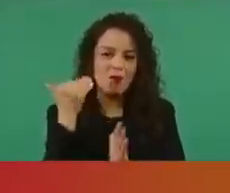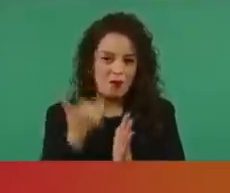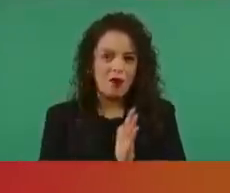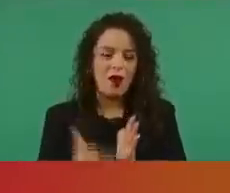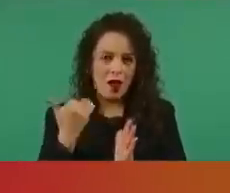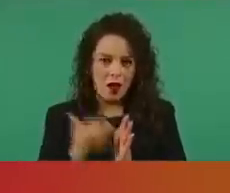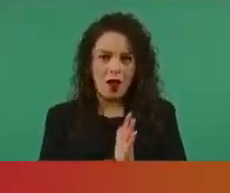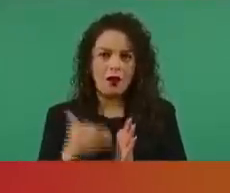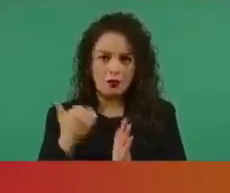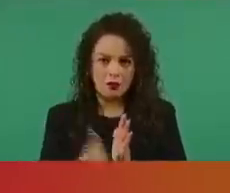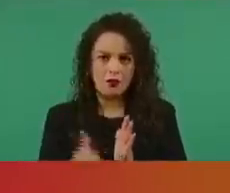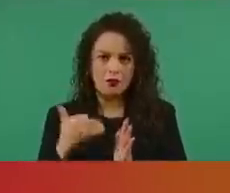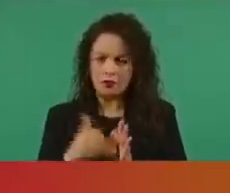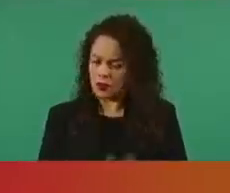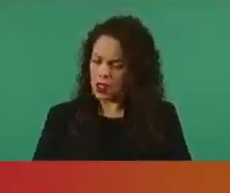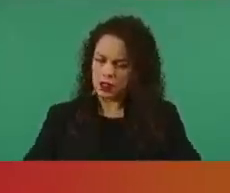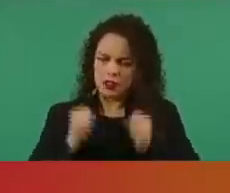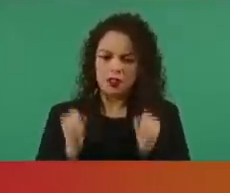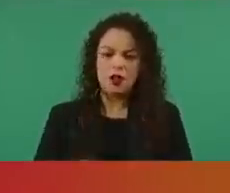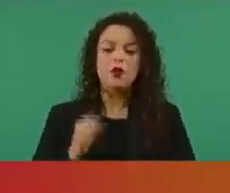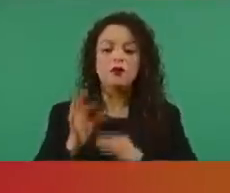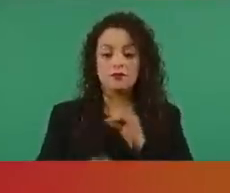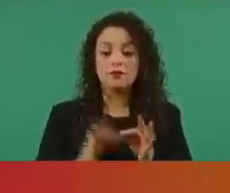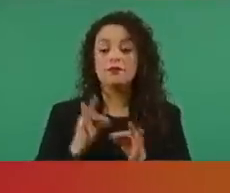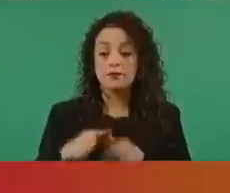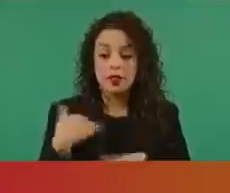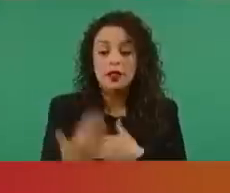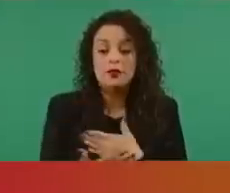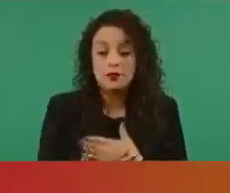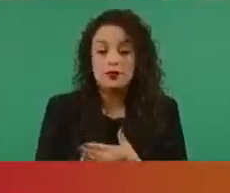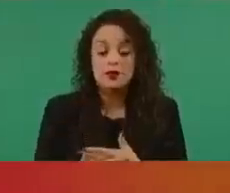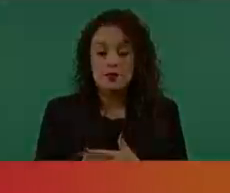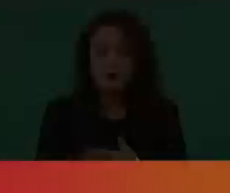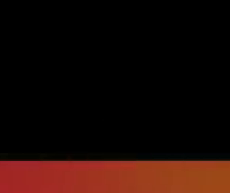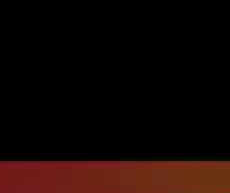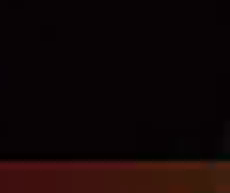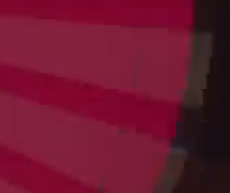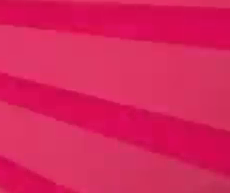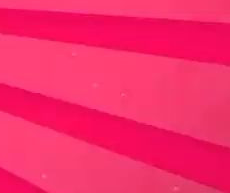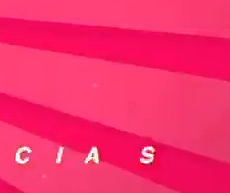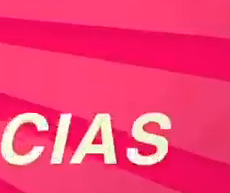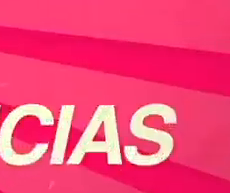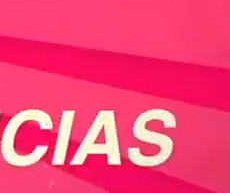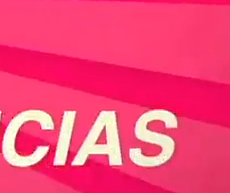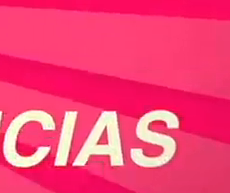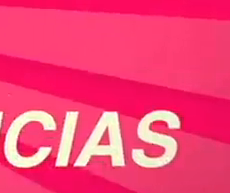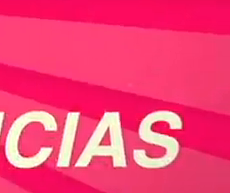a cumplir. Y así vamos a apoyar Sonora.